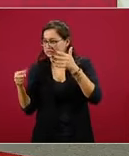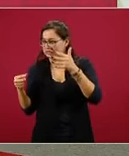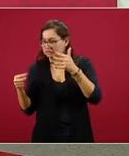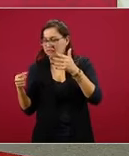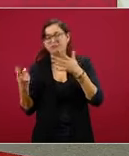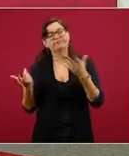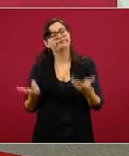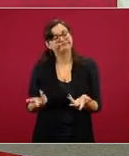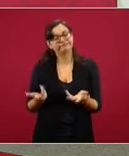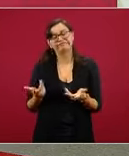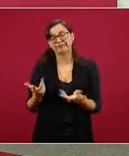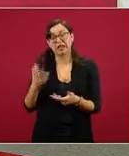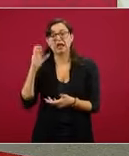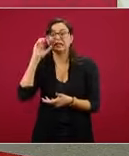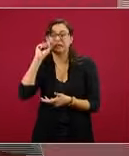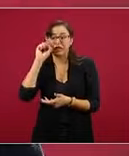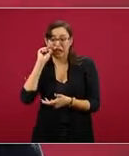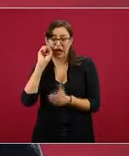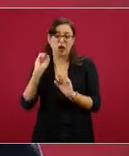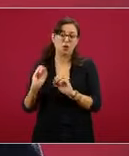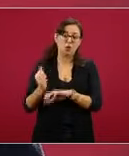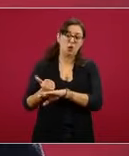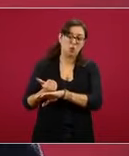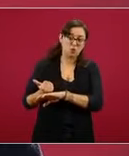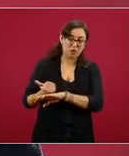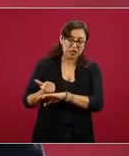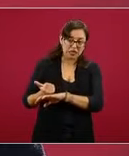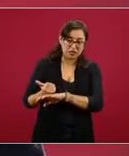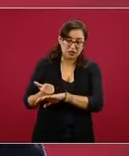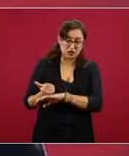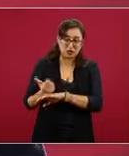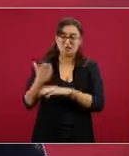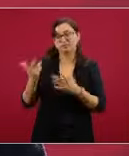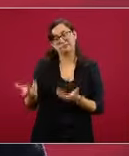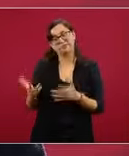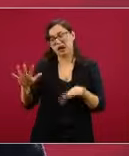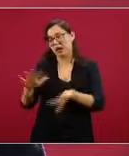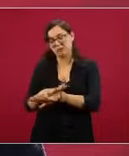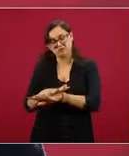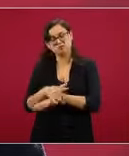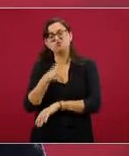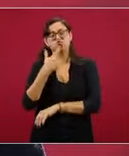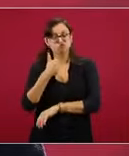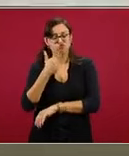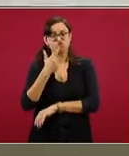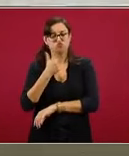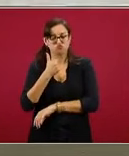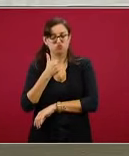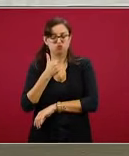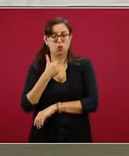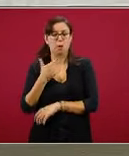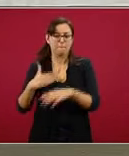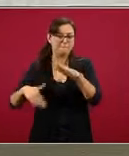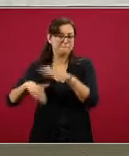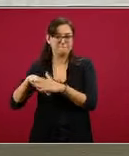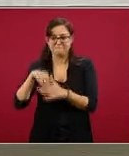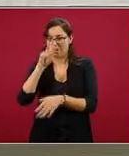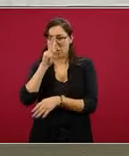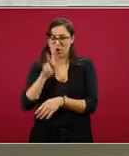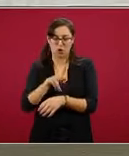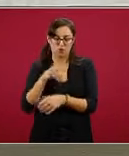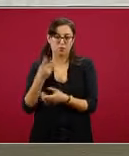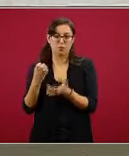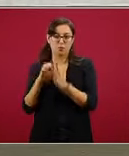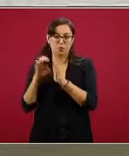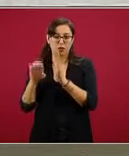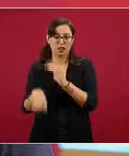de comportamientos previos que estaban en riesgo alto o naranja, pasaron a riesgo máximo, como sí lo es en el caso